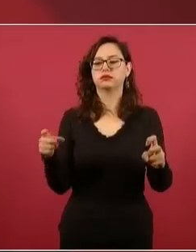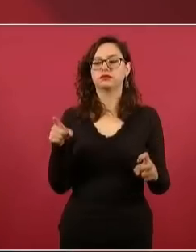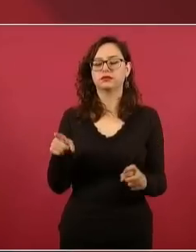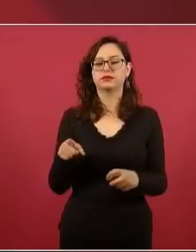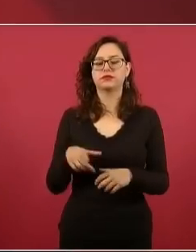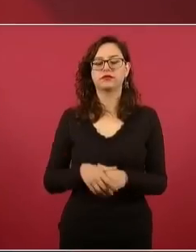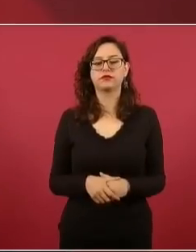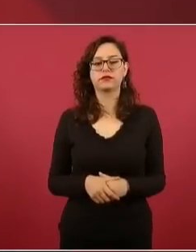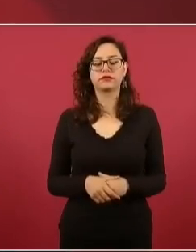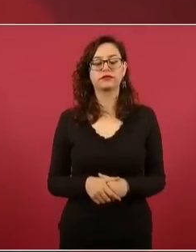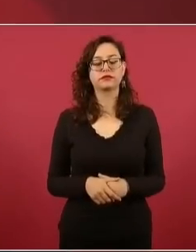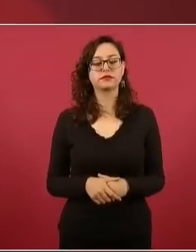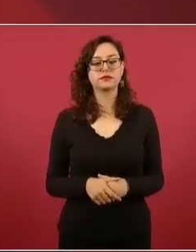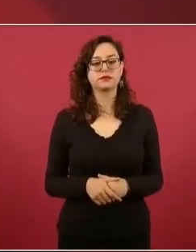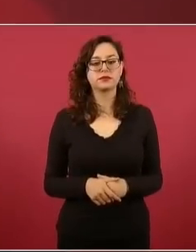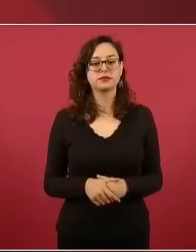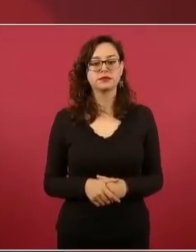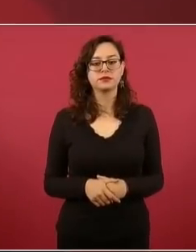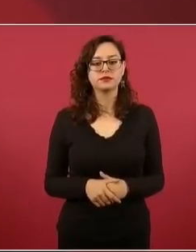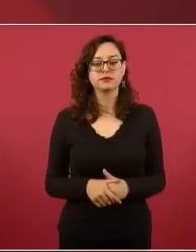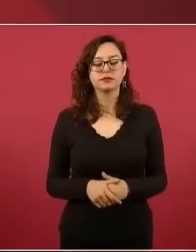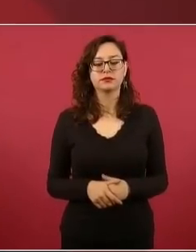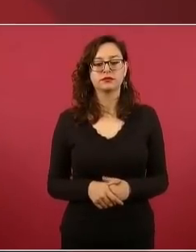de La pensión vitalicia.